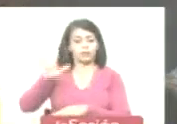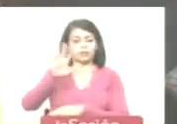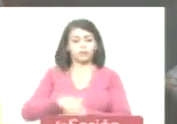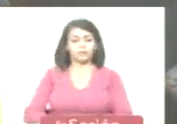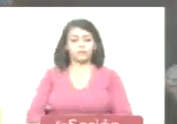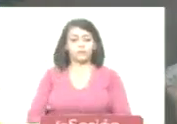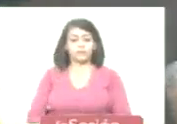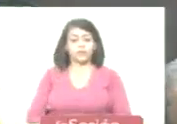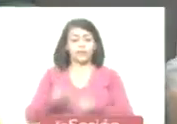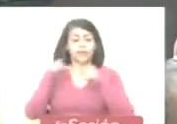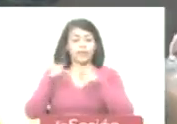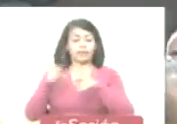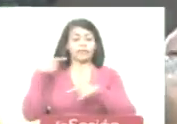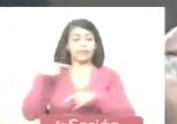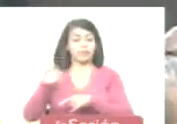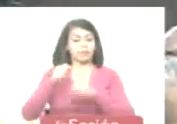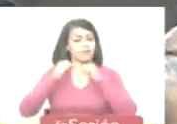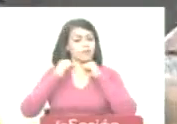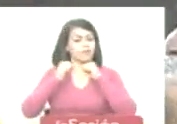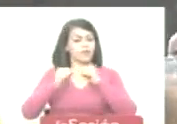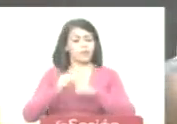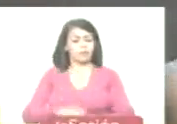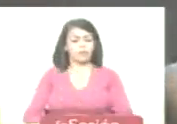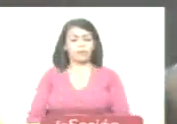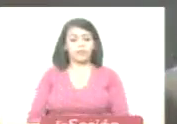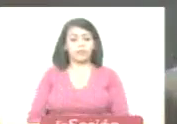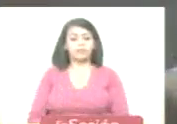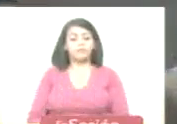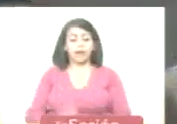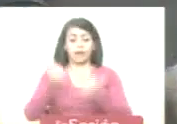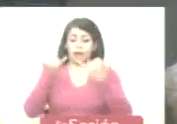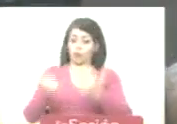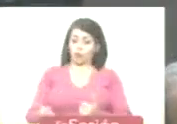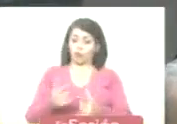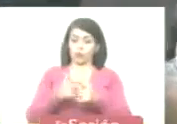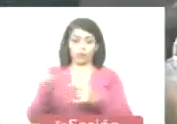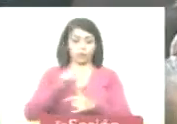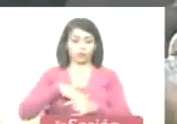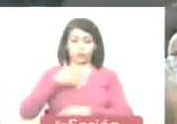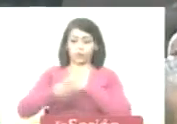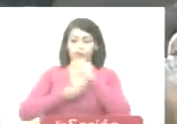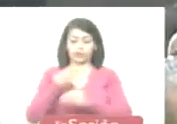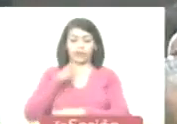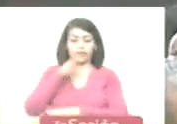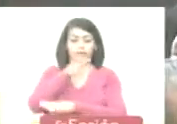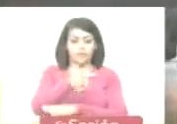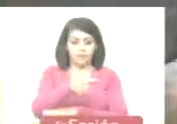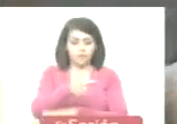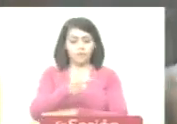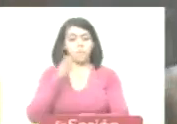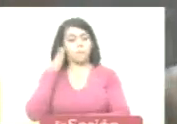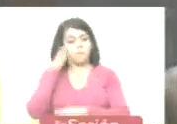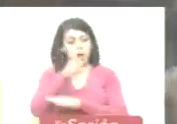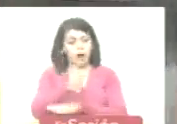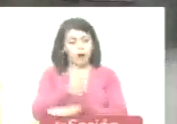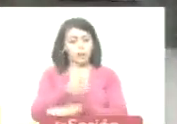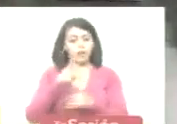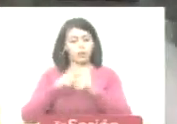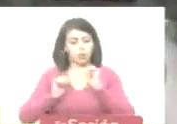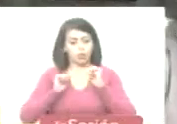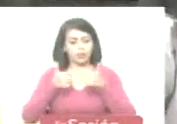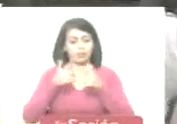venezolano. Y en eso tenemos que ser firmes. Y si por ahora no se puede llegar allá, pero que vamos a llegar, hay que